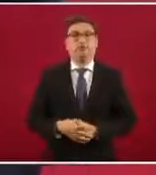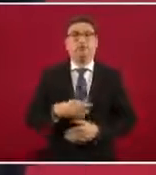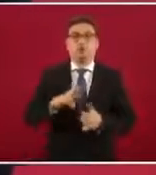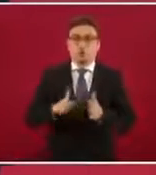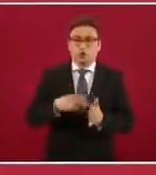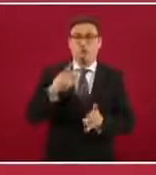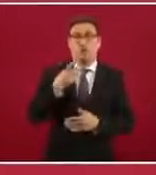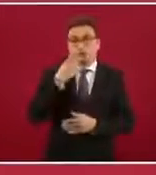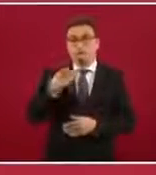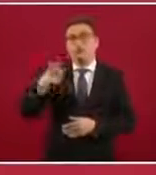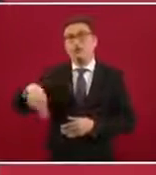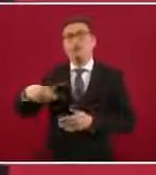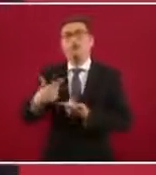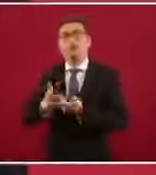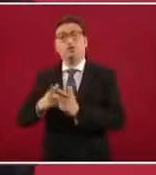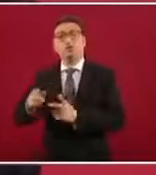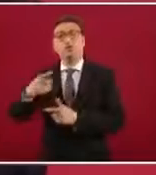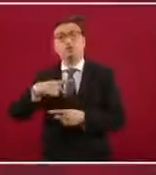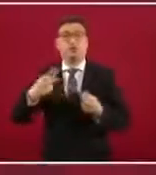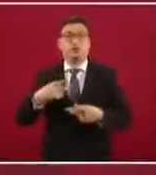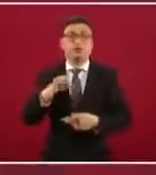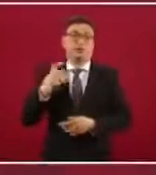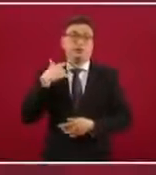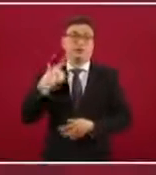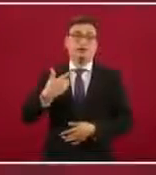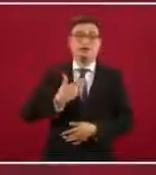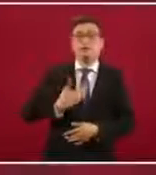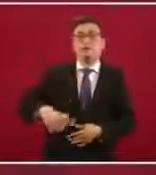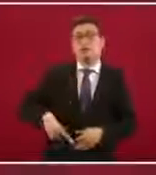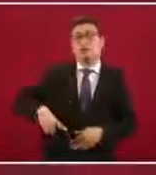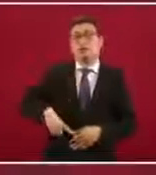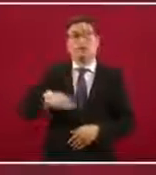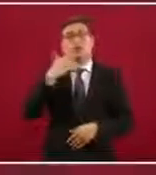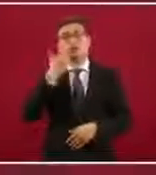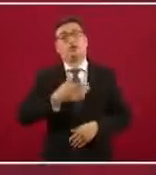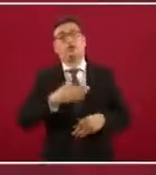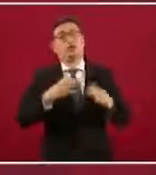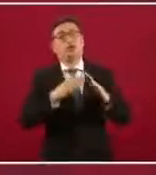Repito, lo que quisieran los conservadores, eso es lo que querían